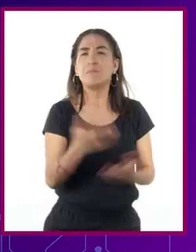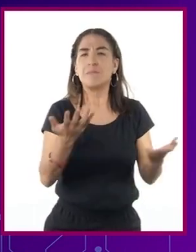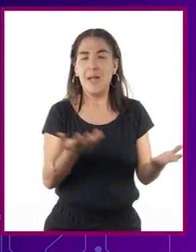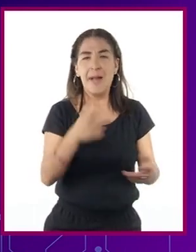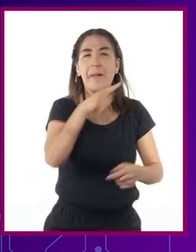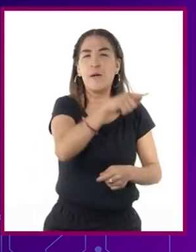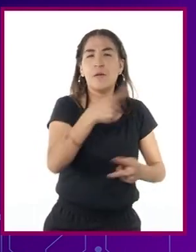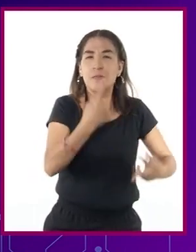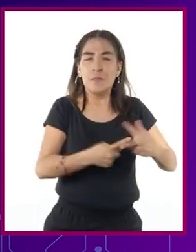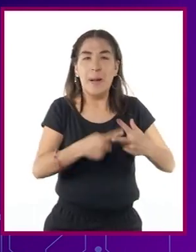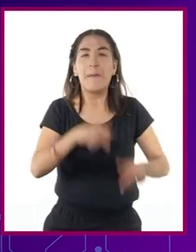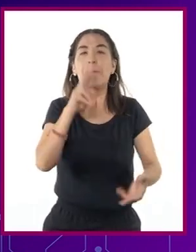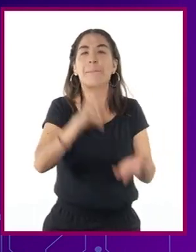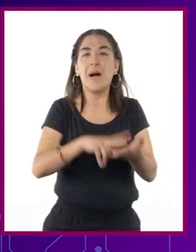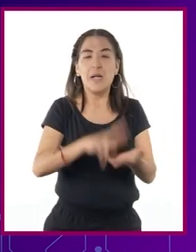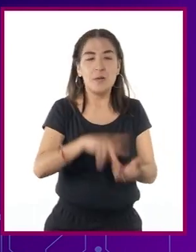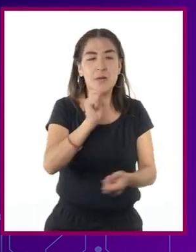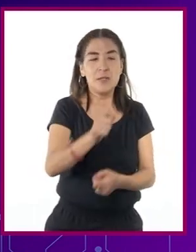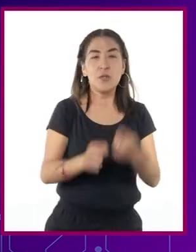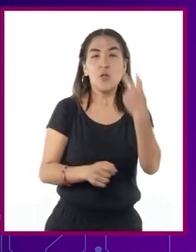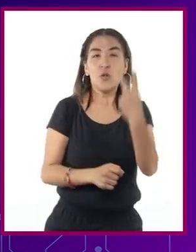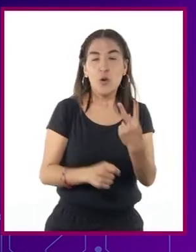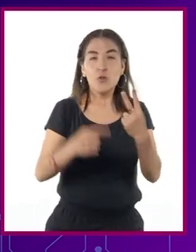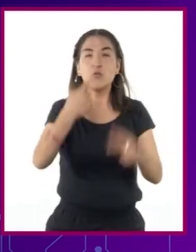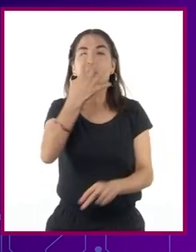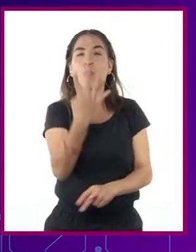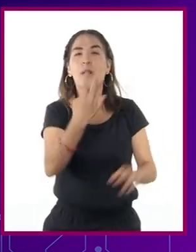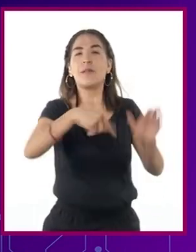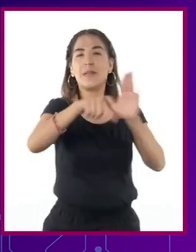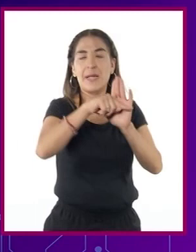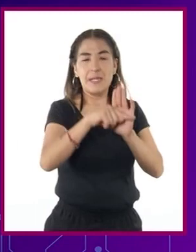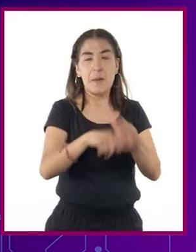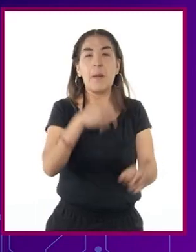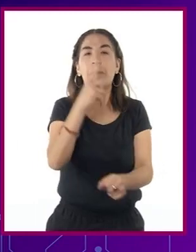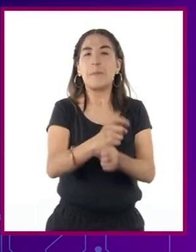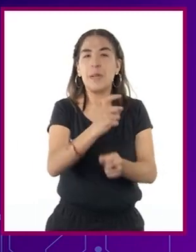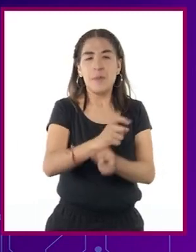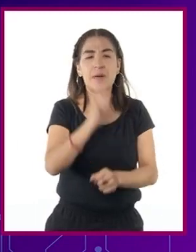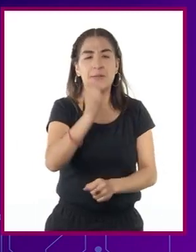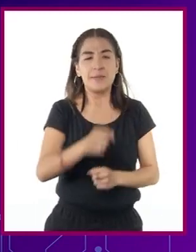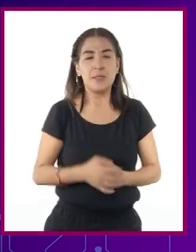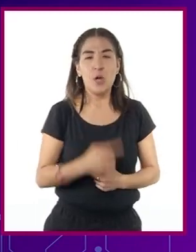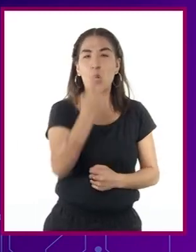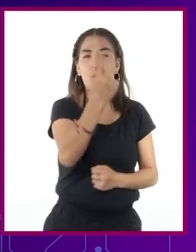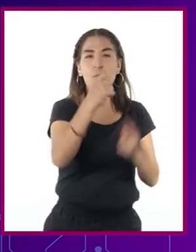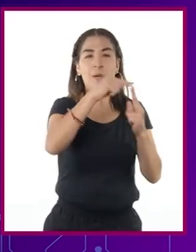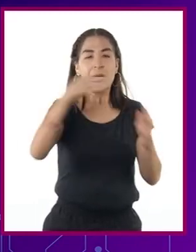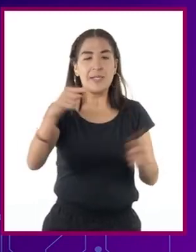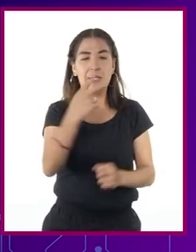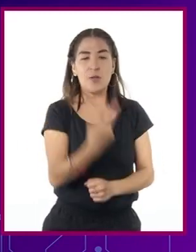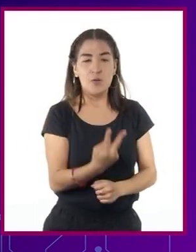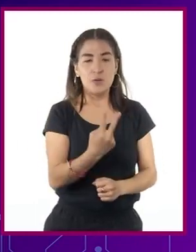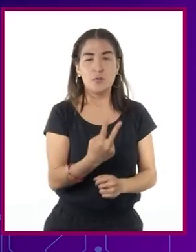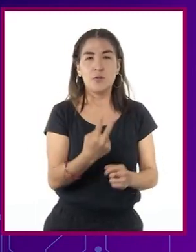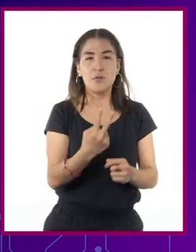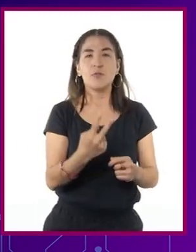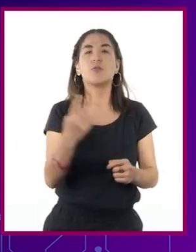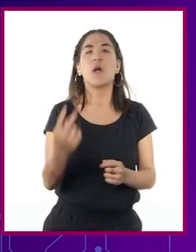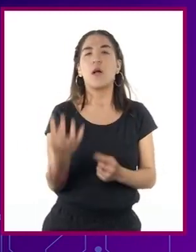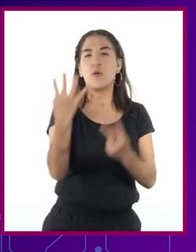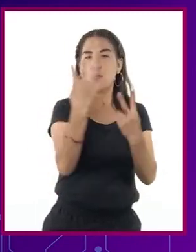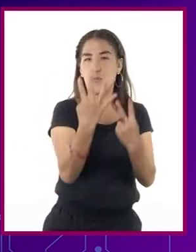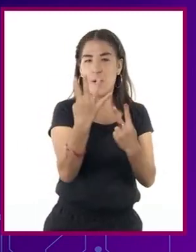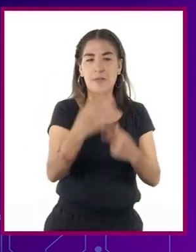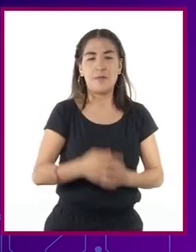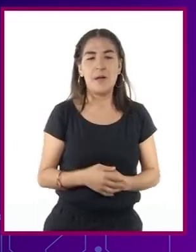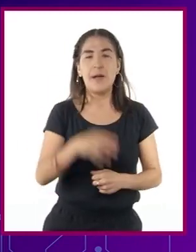un valor para 2 elevado a la 4 negativo. Primero tenemos que es igual a 1 entre 2 a la potencia 4,